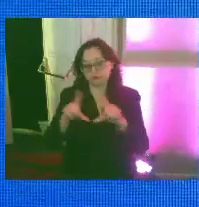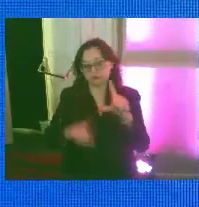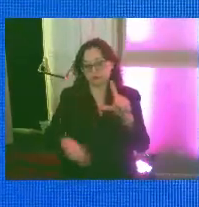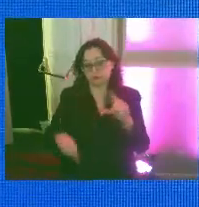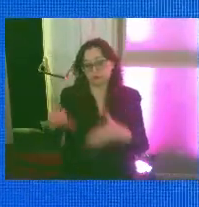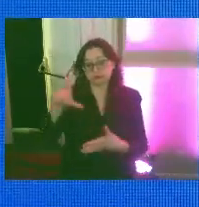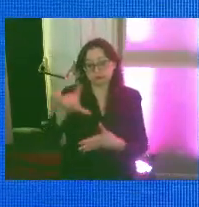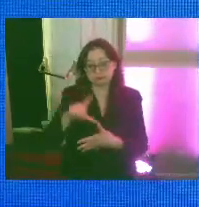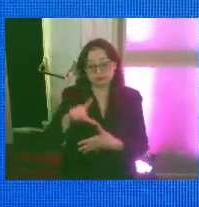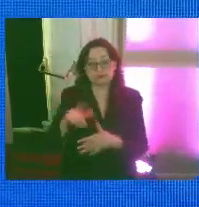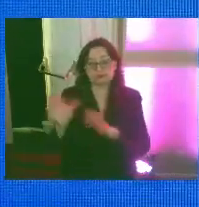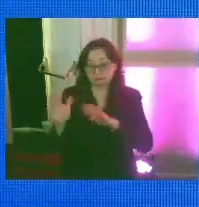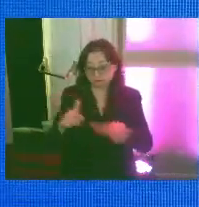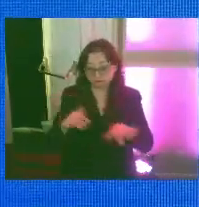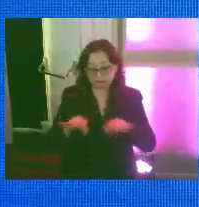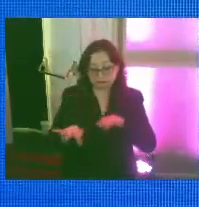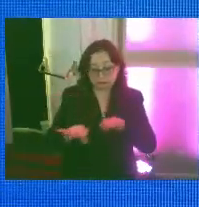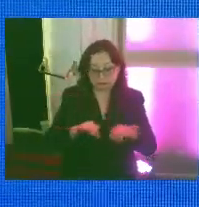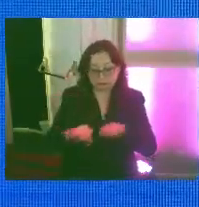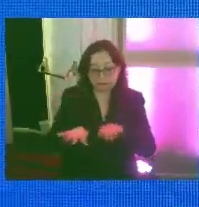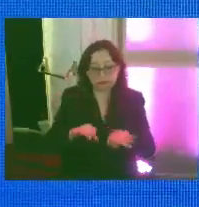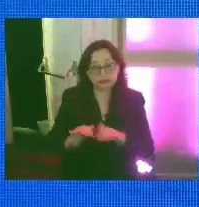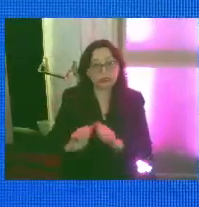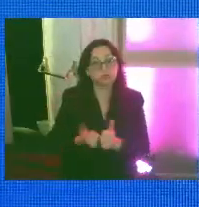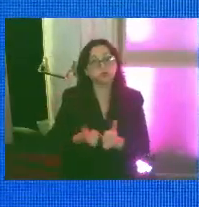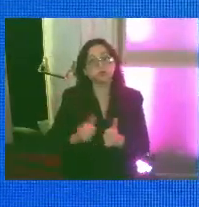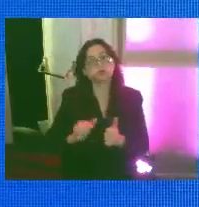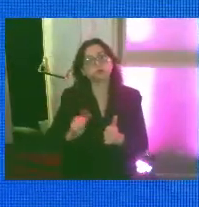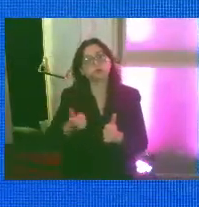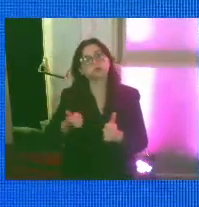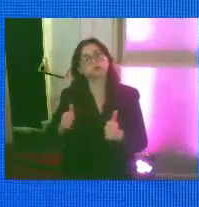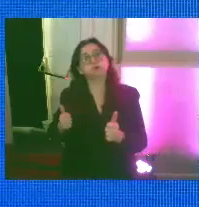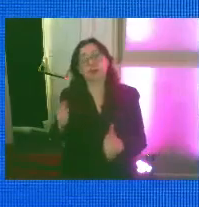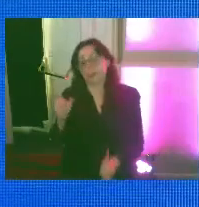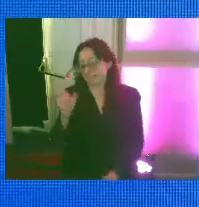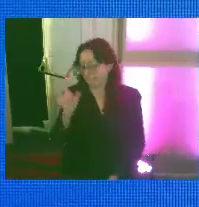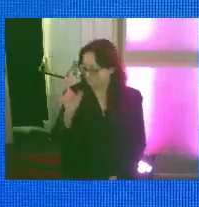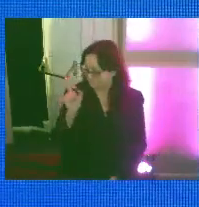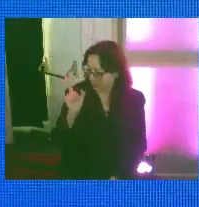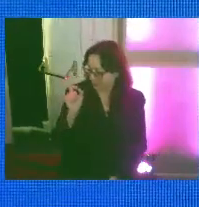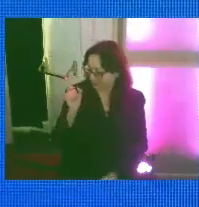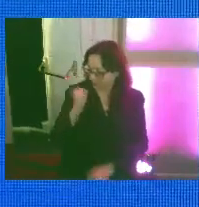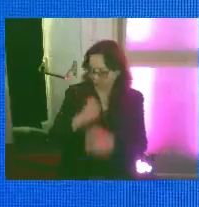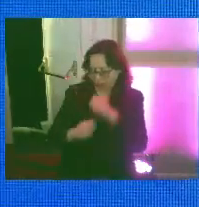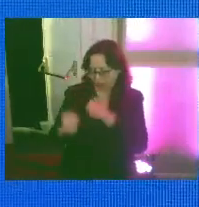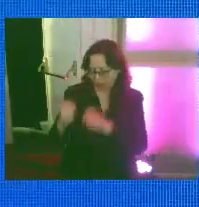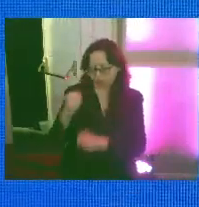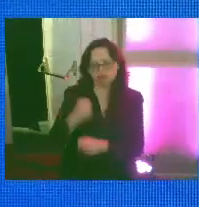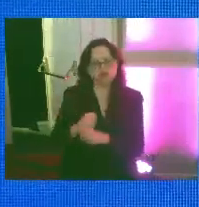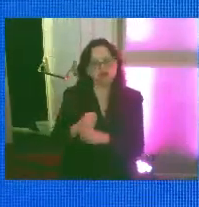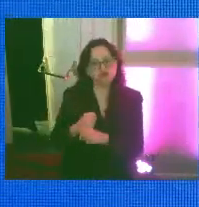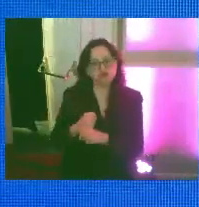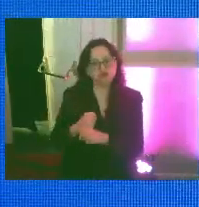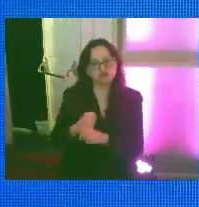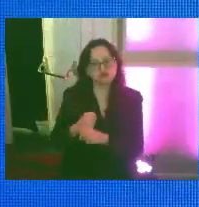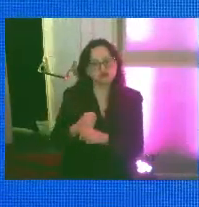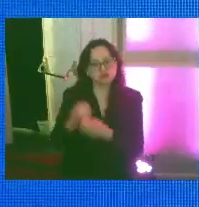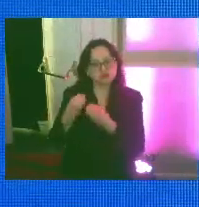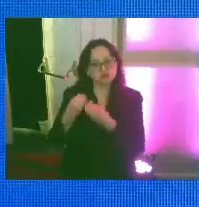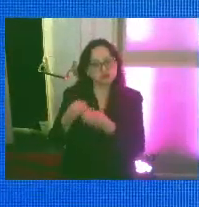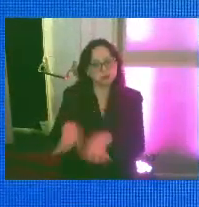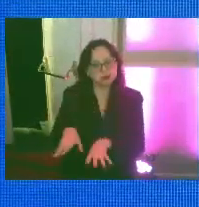20 años en nuestra participación en el mercado laboral. 20 años. Quiere decir que volvimos a principios de